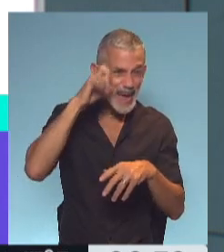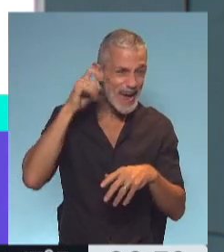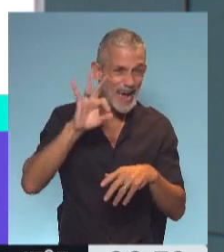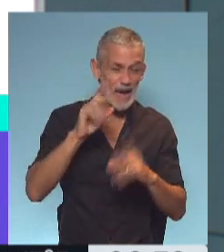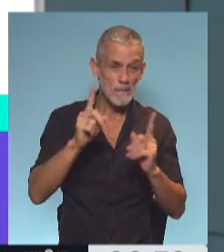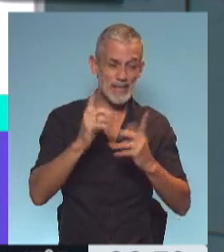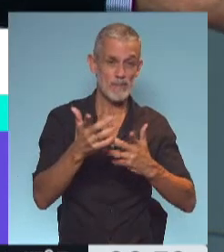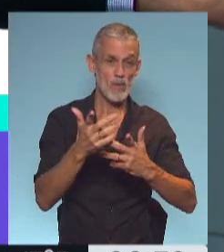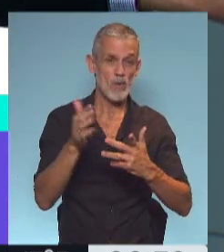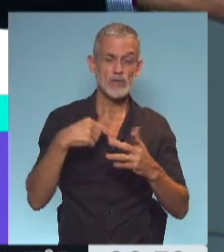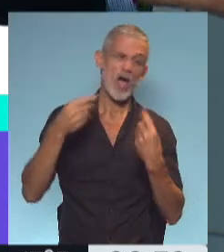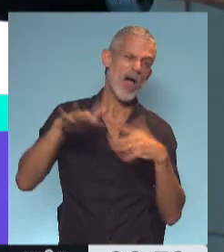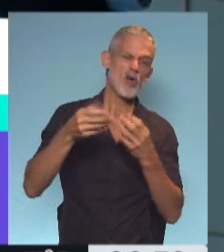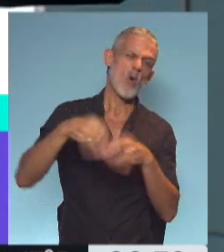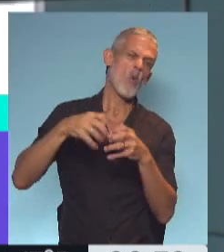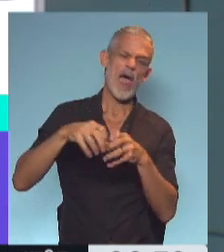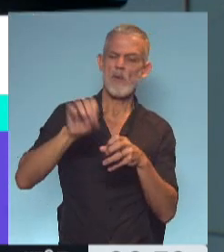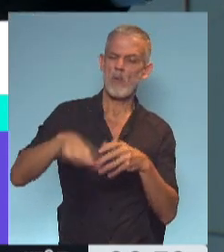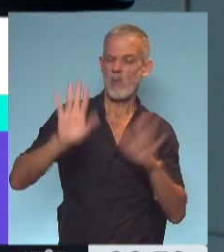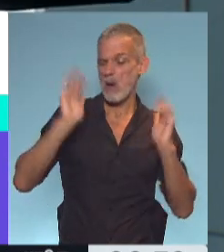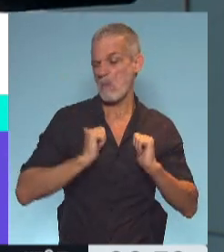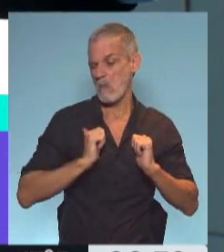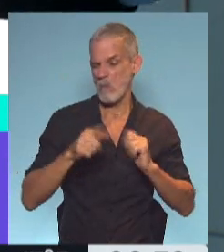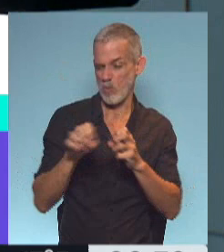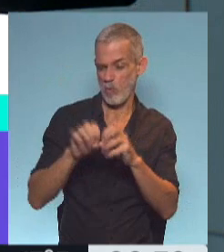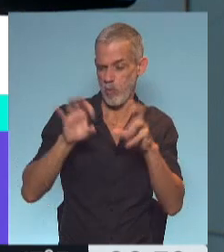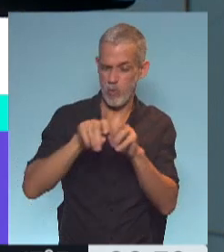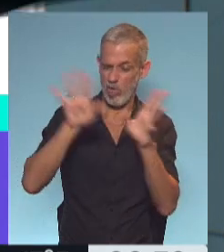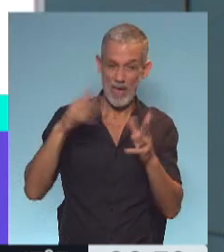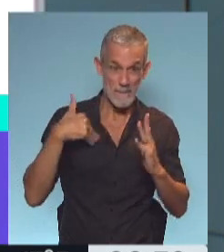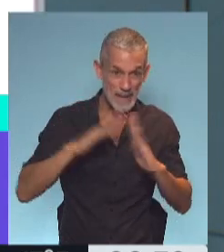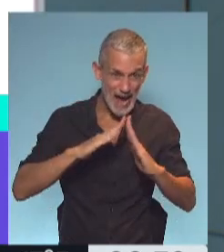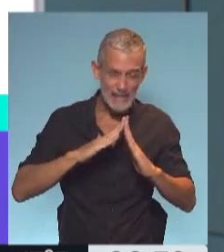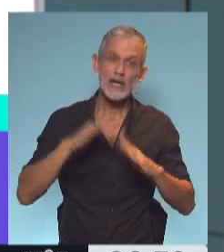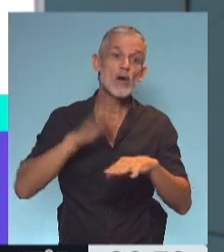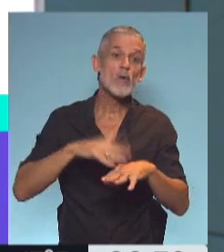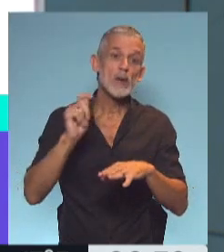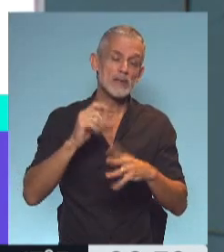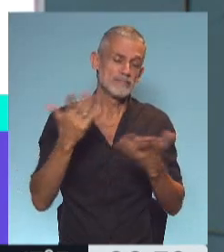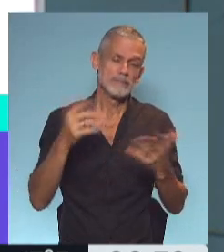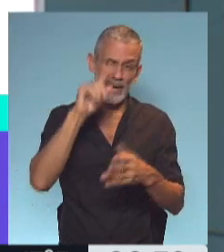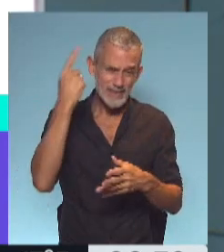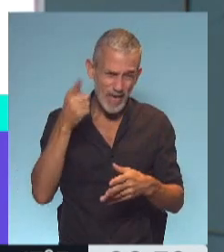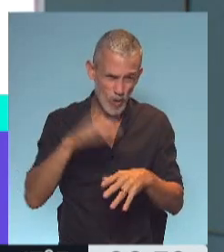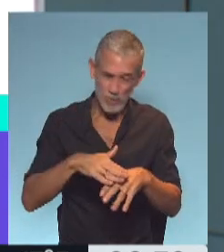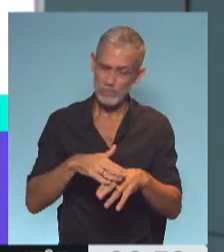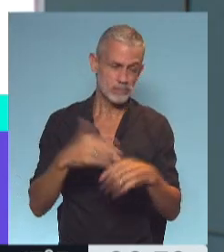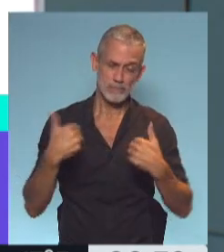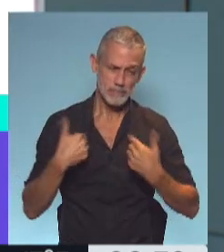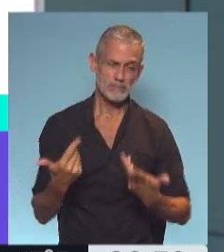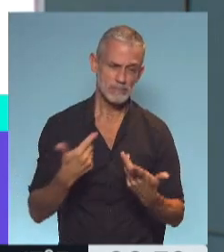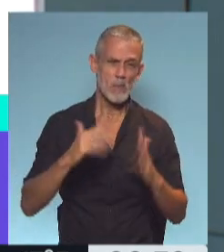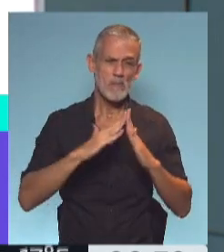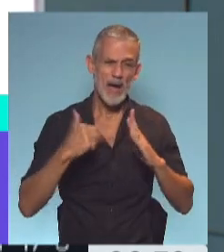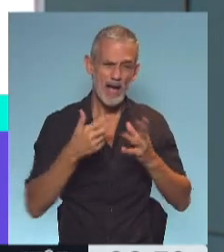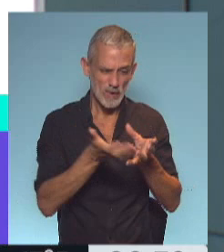dejo que haya huevos de Aedes aegypti que después eclosionen en mi casa, la responsabilidad no es del Estado, es mía. Y en esto, cuando